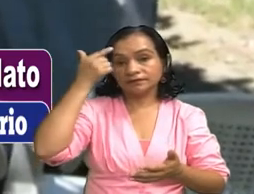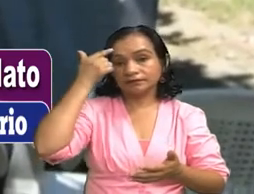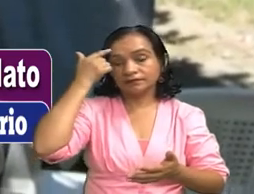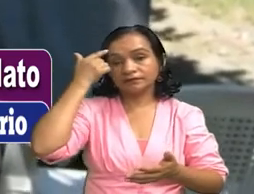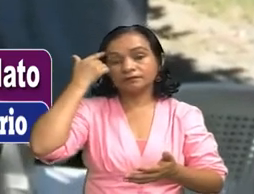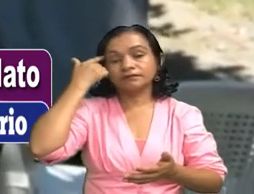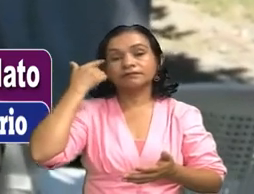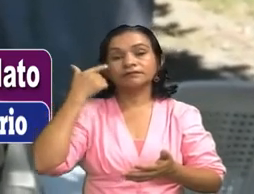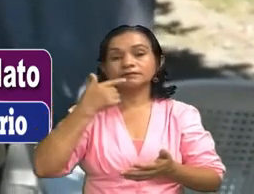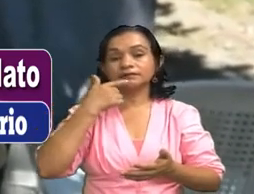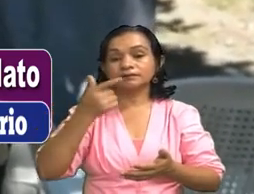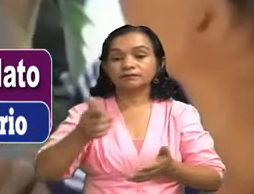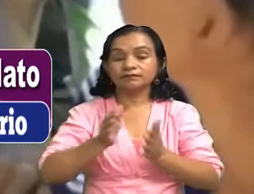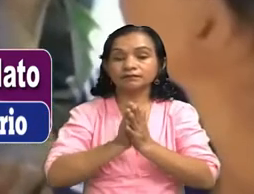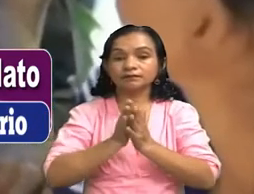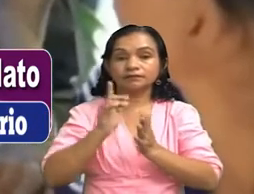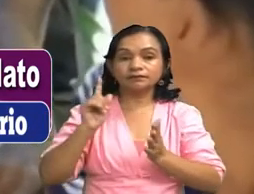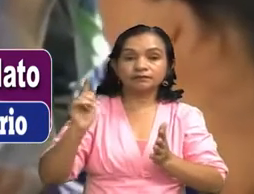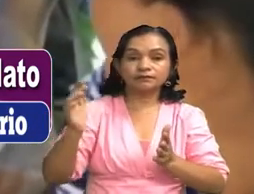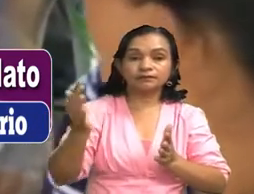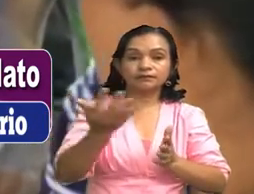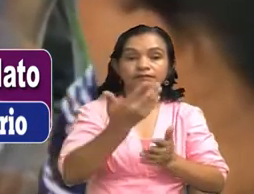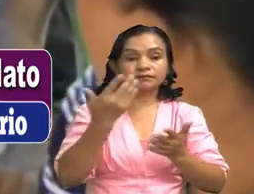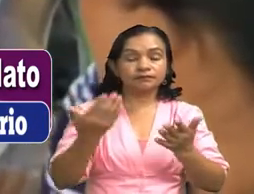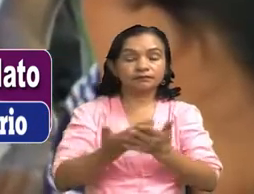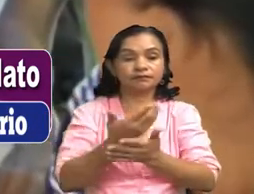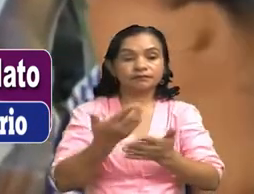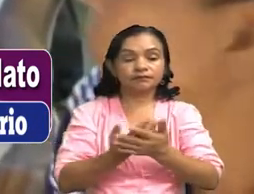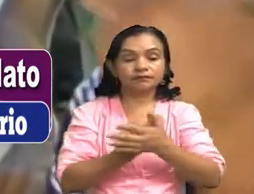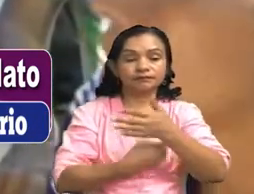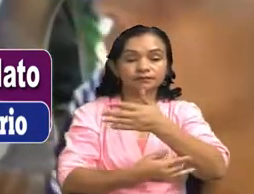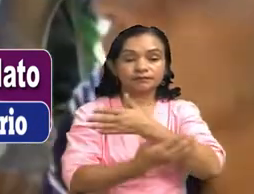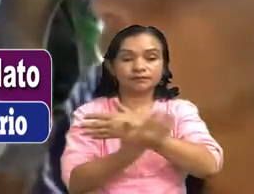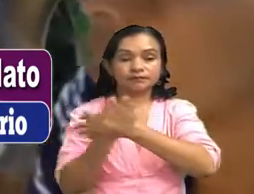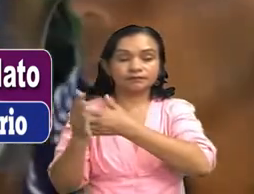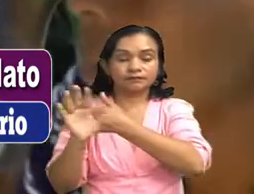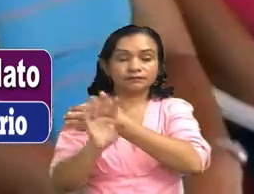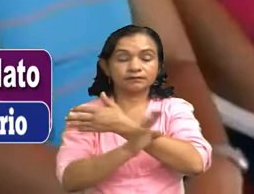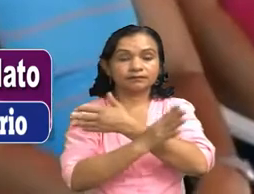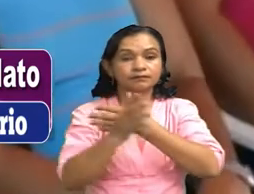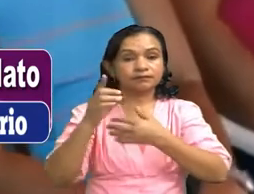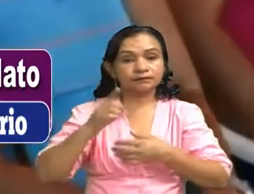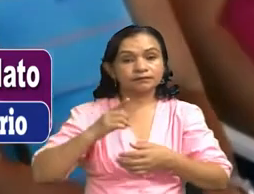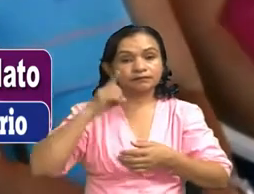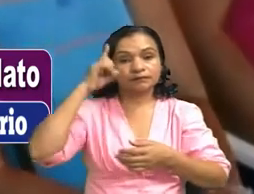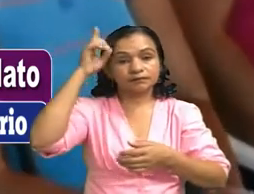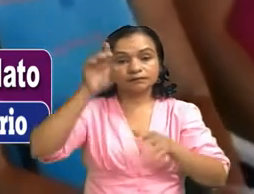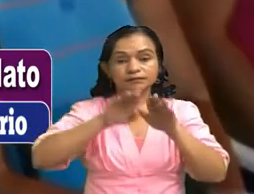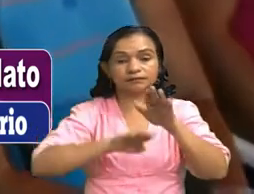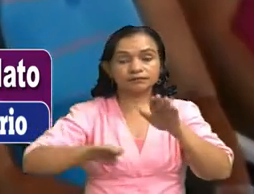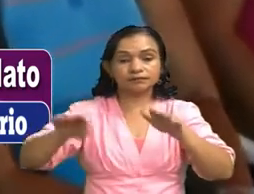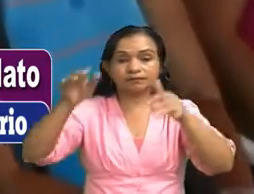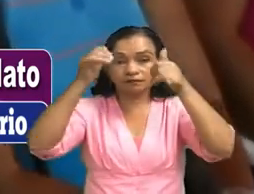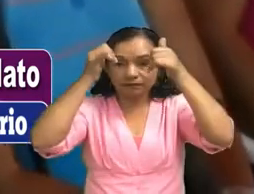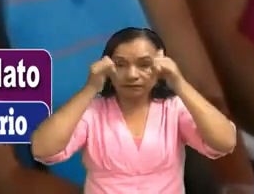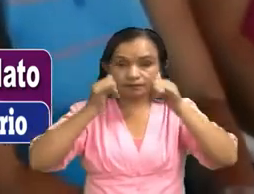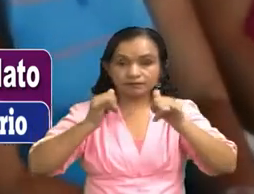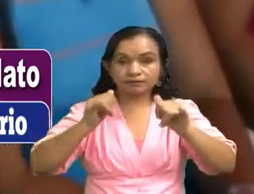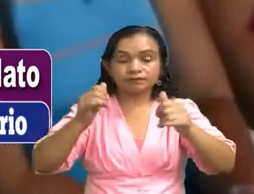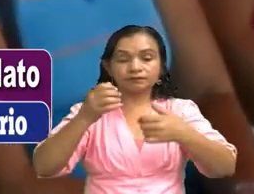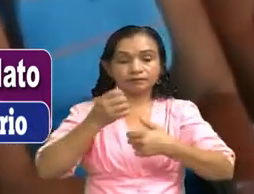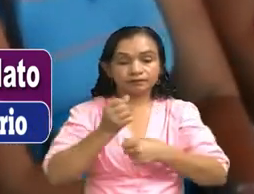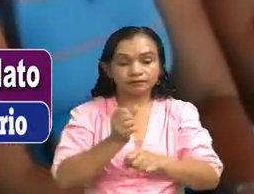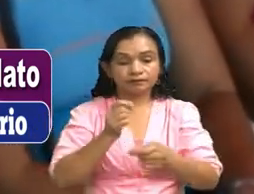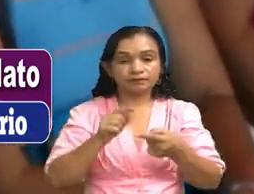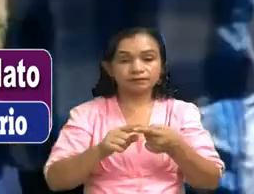y se envía todos los nuevos pastos y se comienza a desarrollar más la ganadería en ese sector, porque te dan para alambre, te